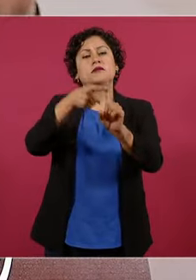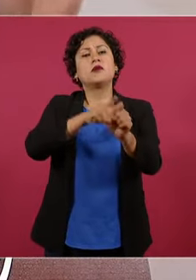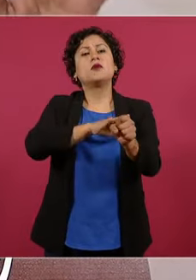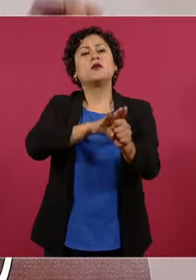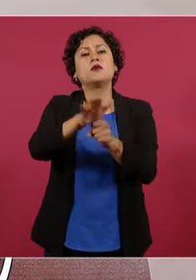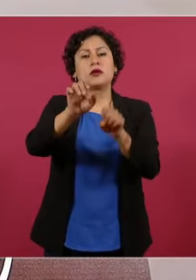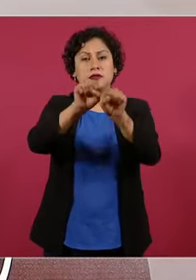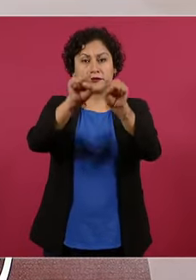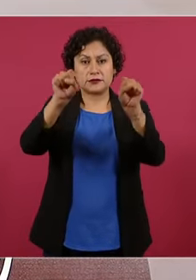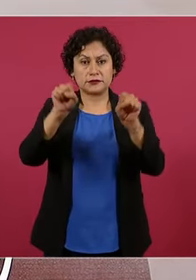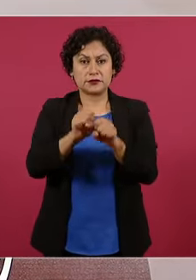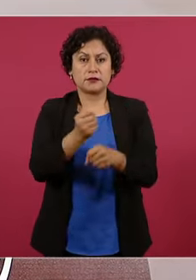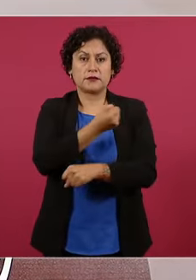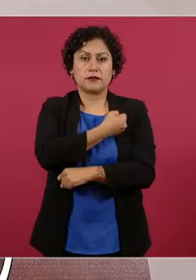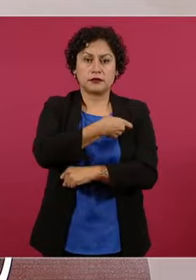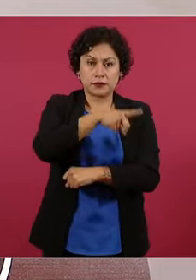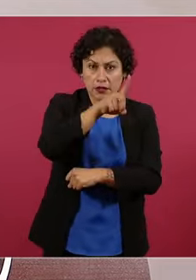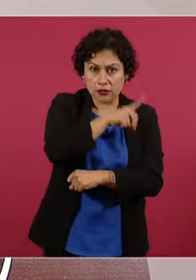de seguridad social.